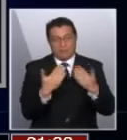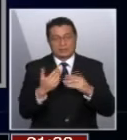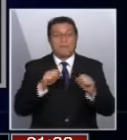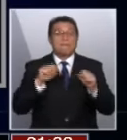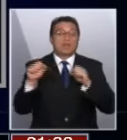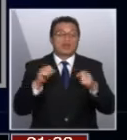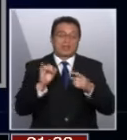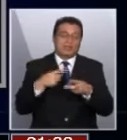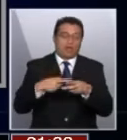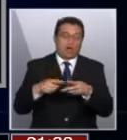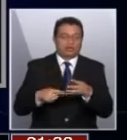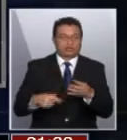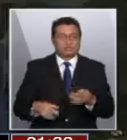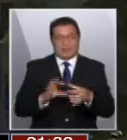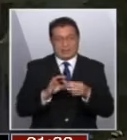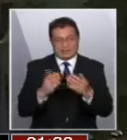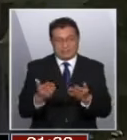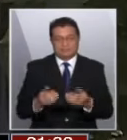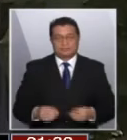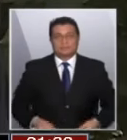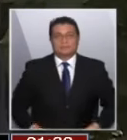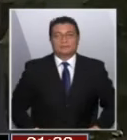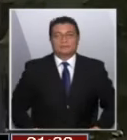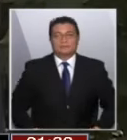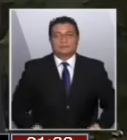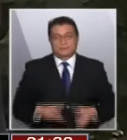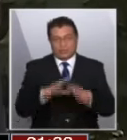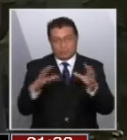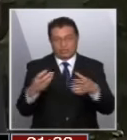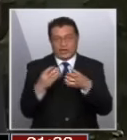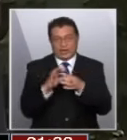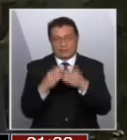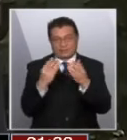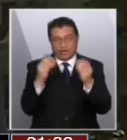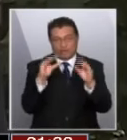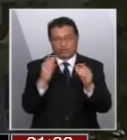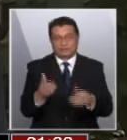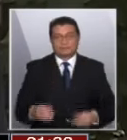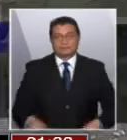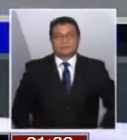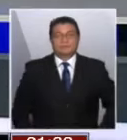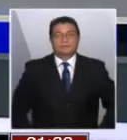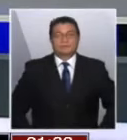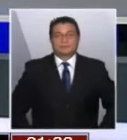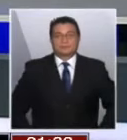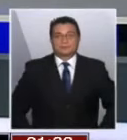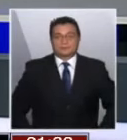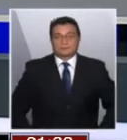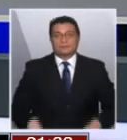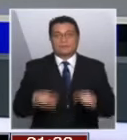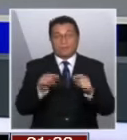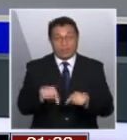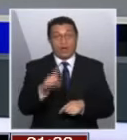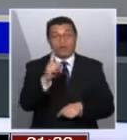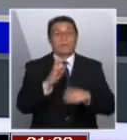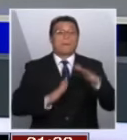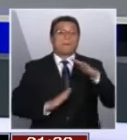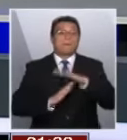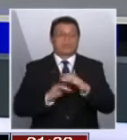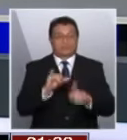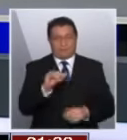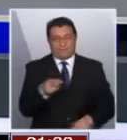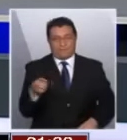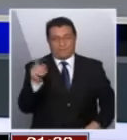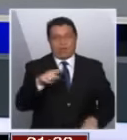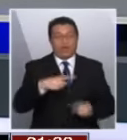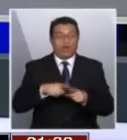política y de contingencia muy amable muchas gracias buenas noches bien nos vamos a una pausa y volvemos